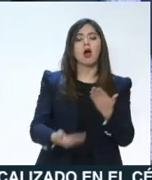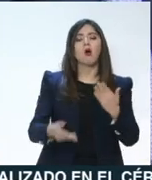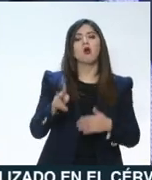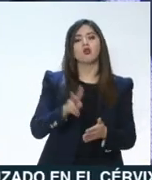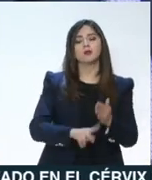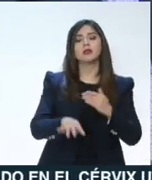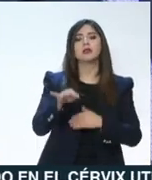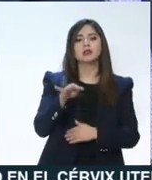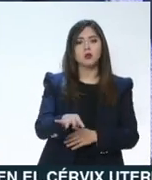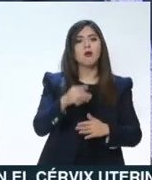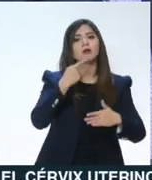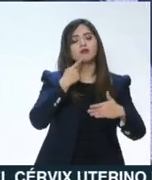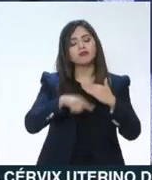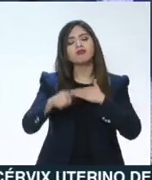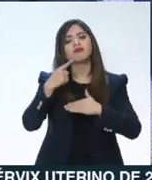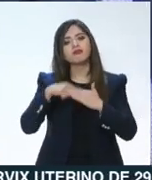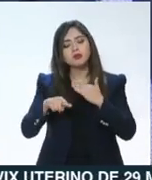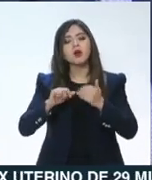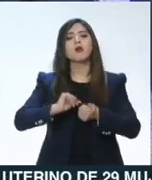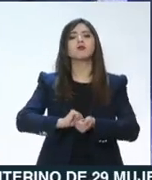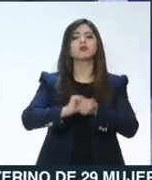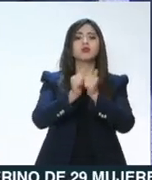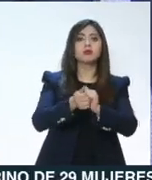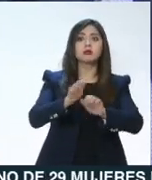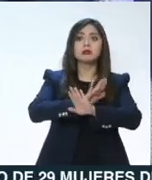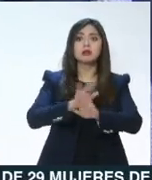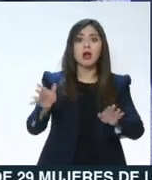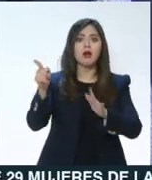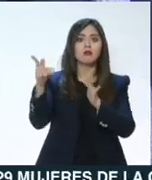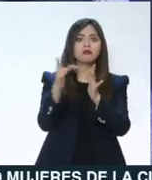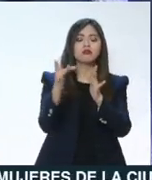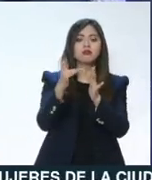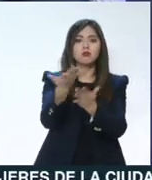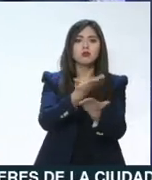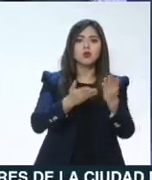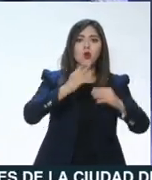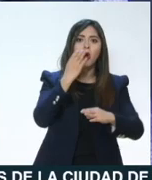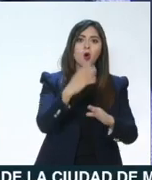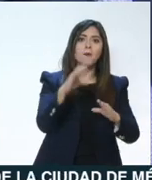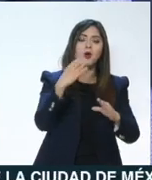2019, y a partir de que se pone en las redes es que hay una